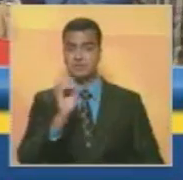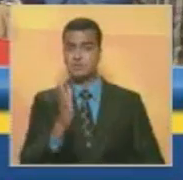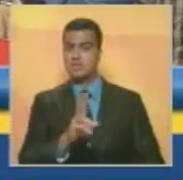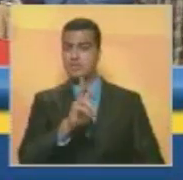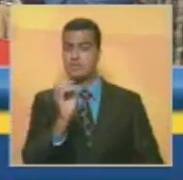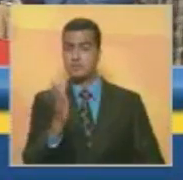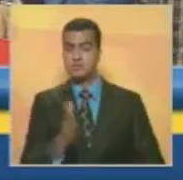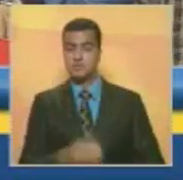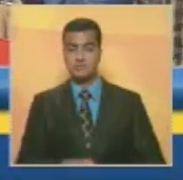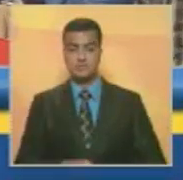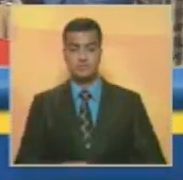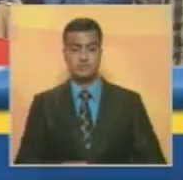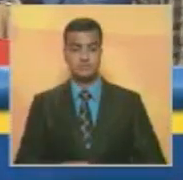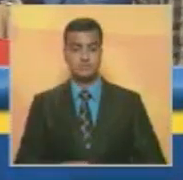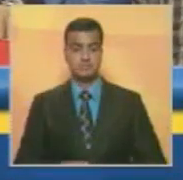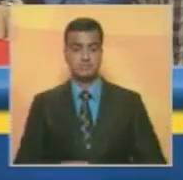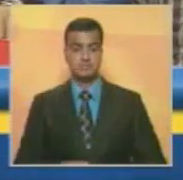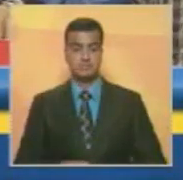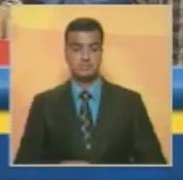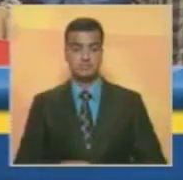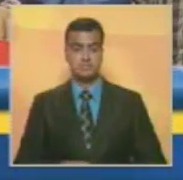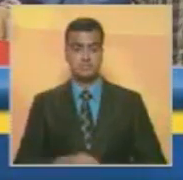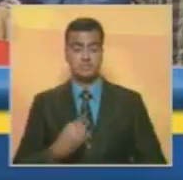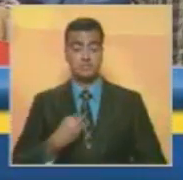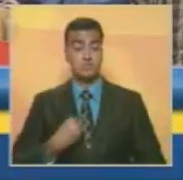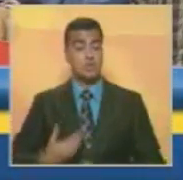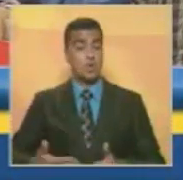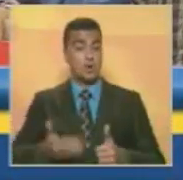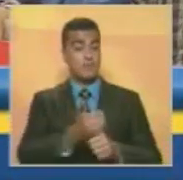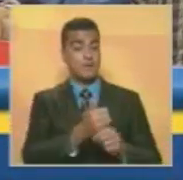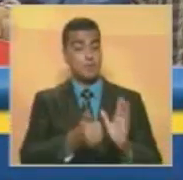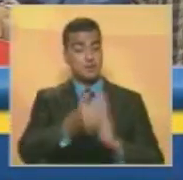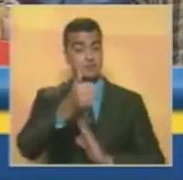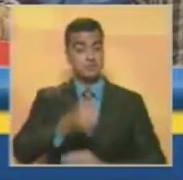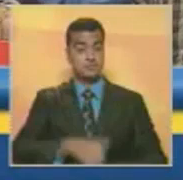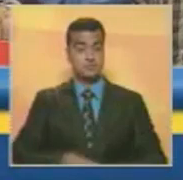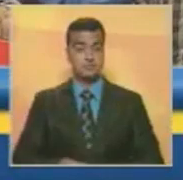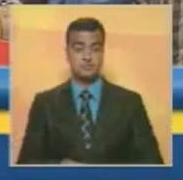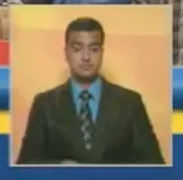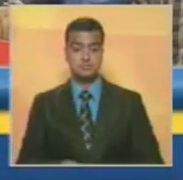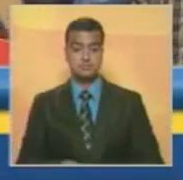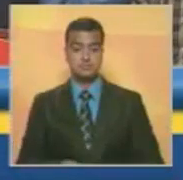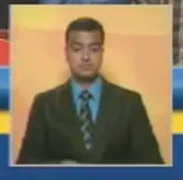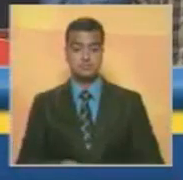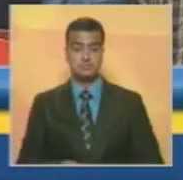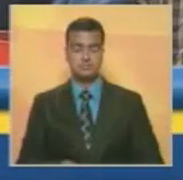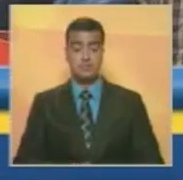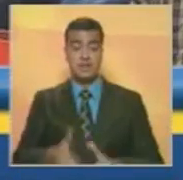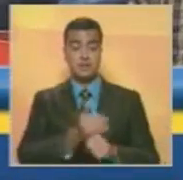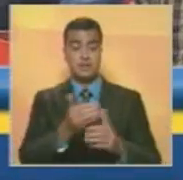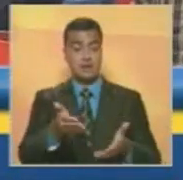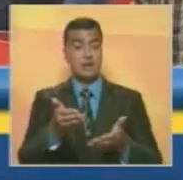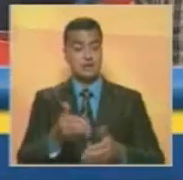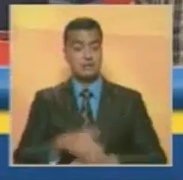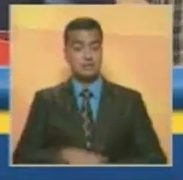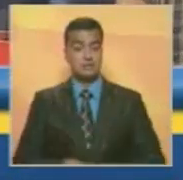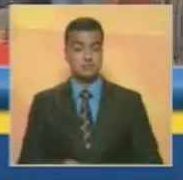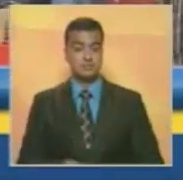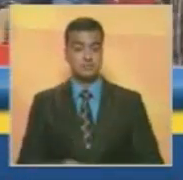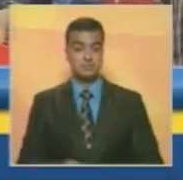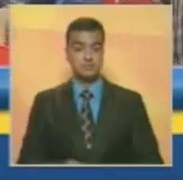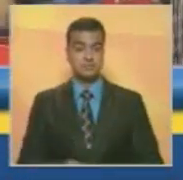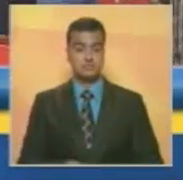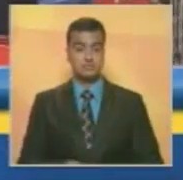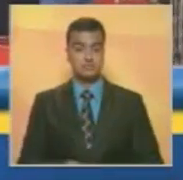15%, 20%. Pero yo aspiro más para darle una lección al